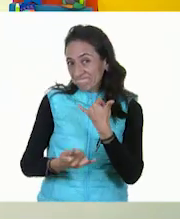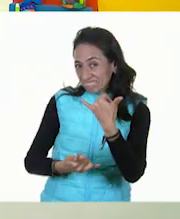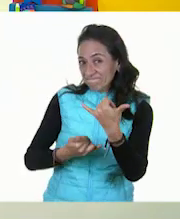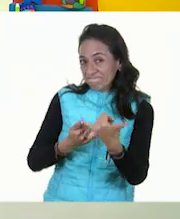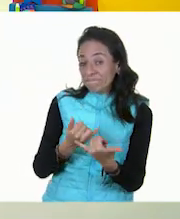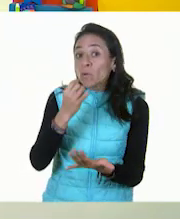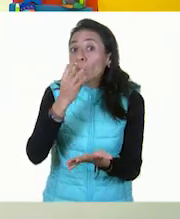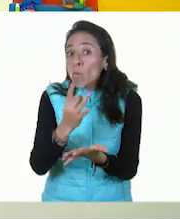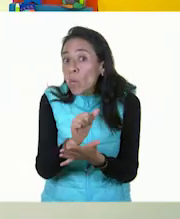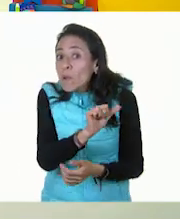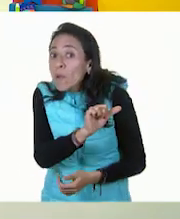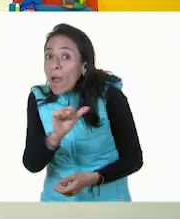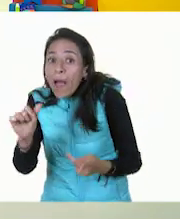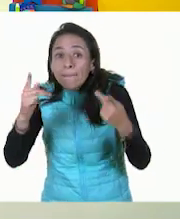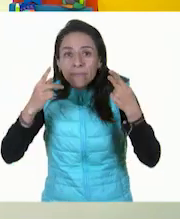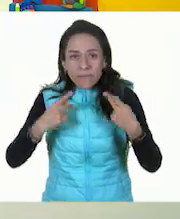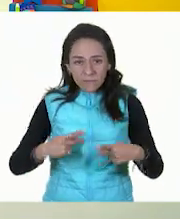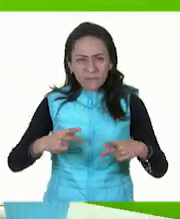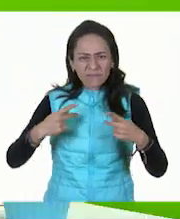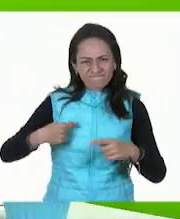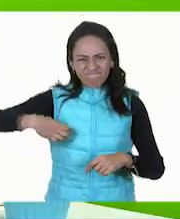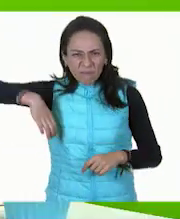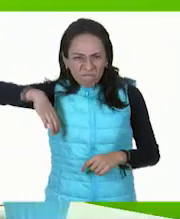Este es un juego solo para campeones.